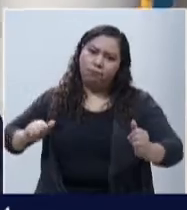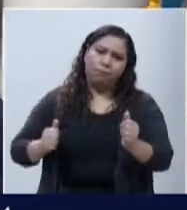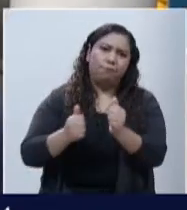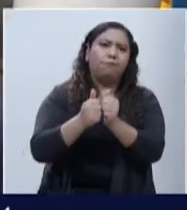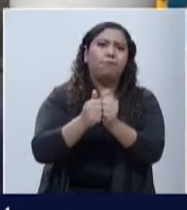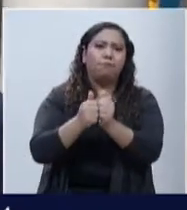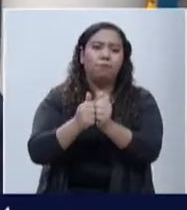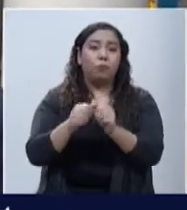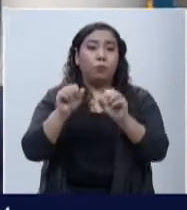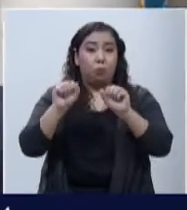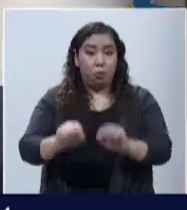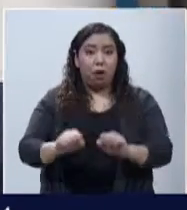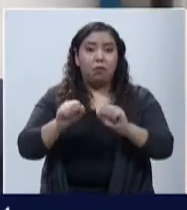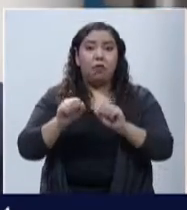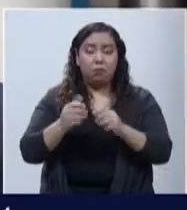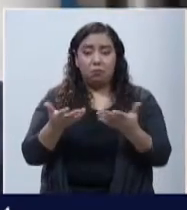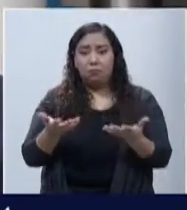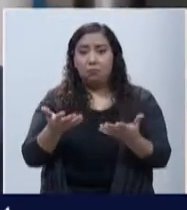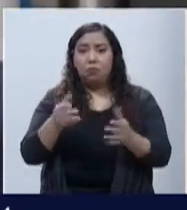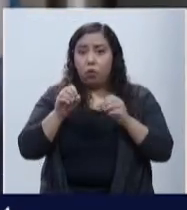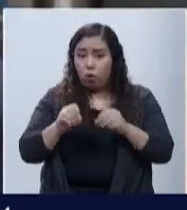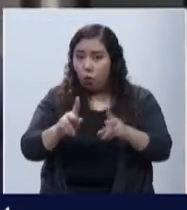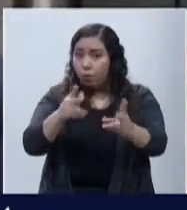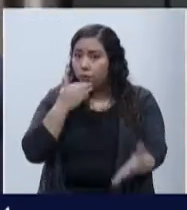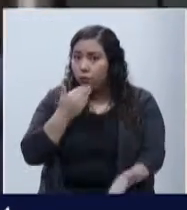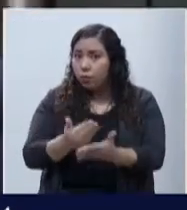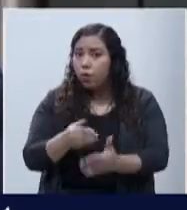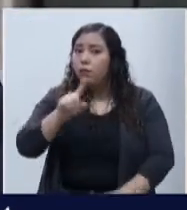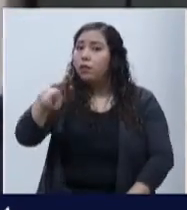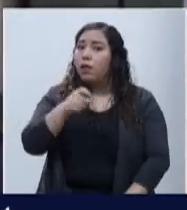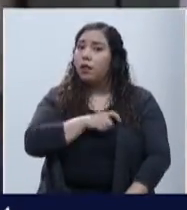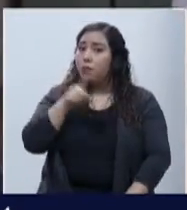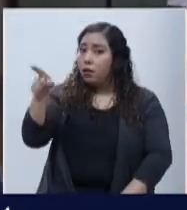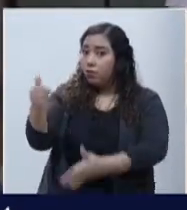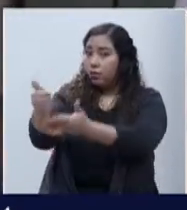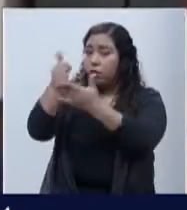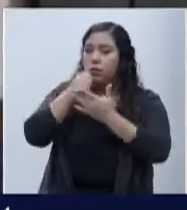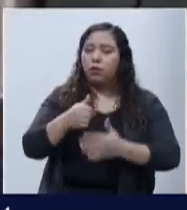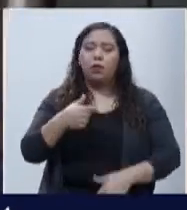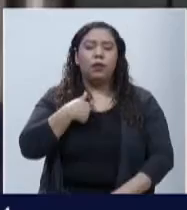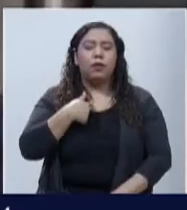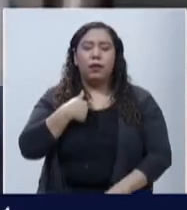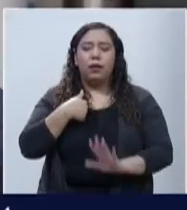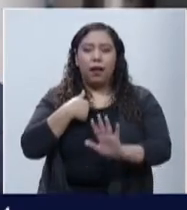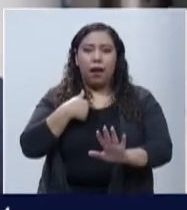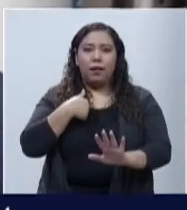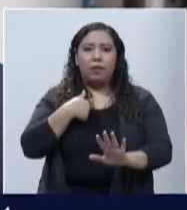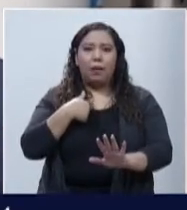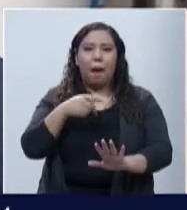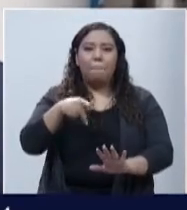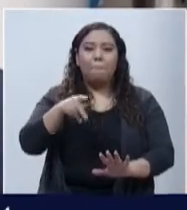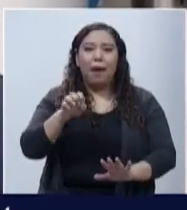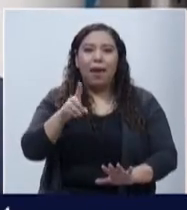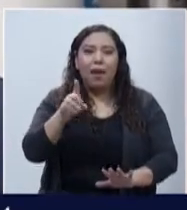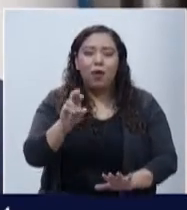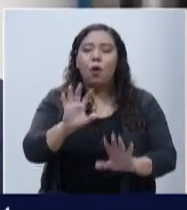oportunidad todo lo que es cooperación de españa lo hemos solicitado al pedro perdón al presidente pedro sánchez que nos focalizamos